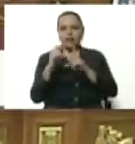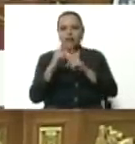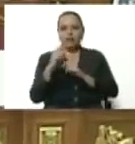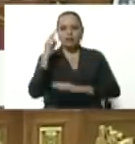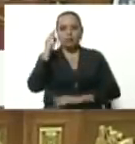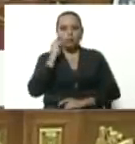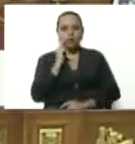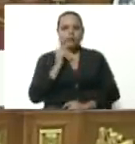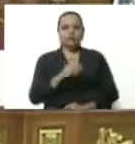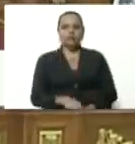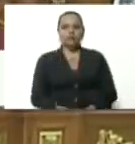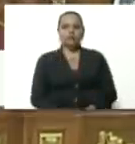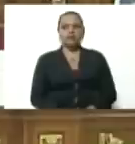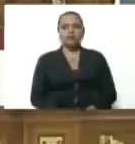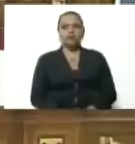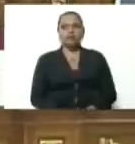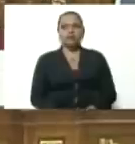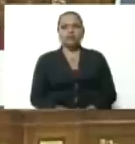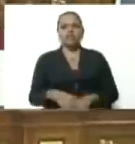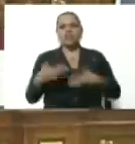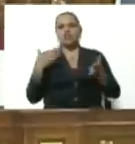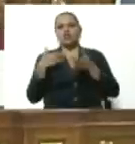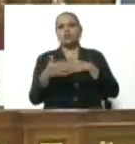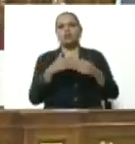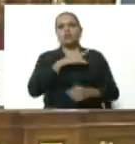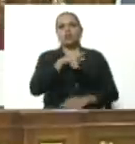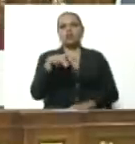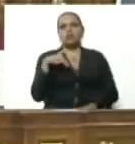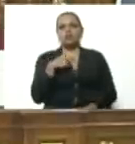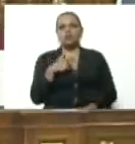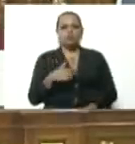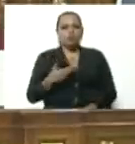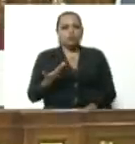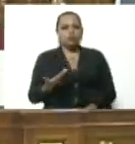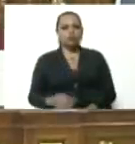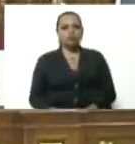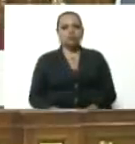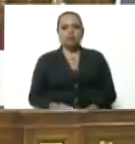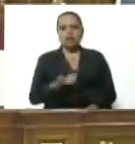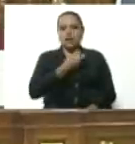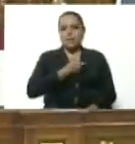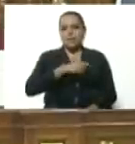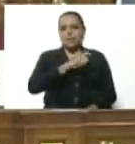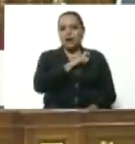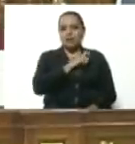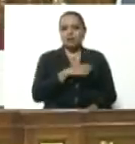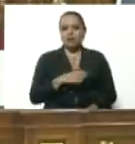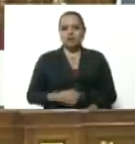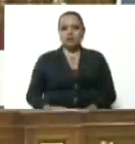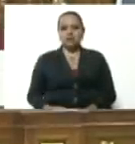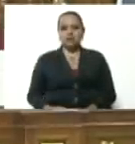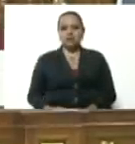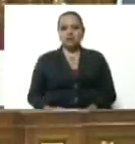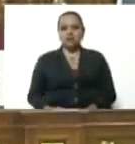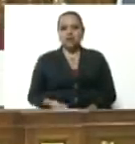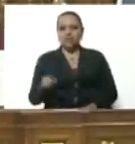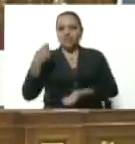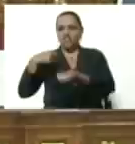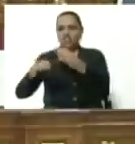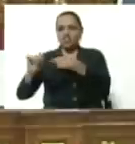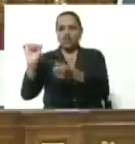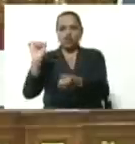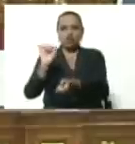¿no? ¿Qué nos importa a nosotros que España venda a Bonaparte sus